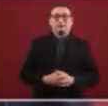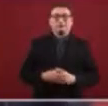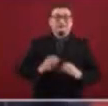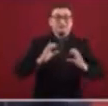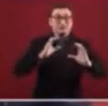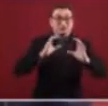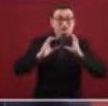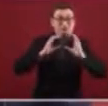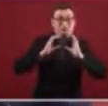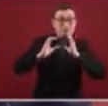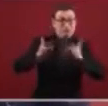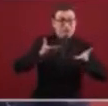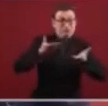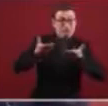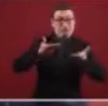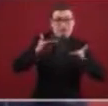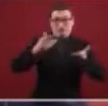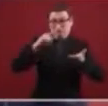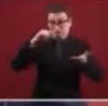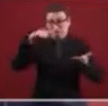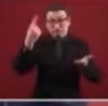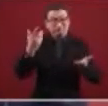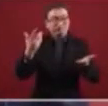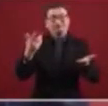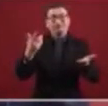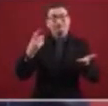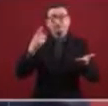simples, sencillos, son bastante complejos.